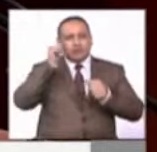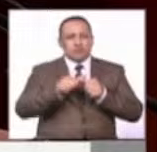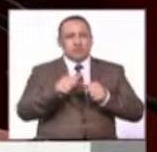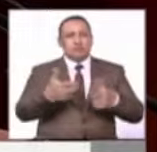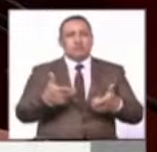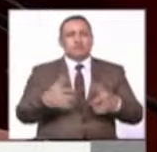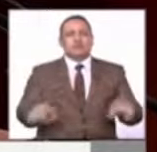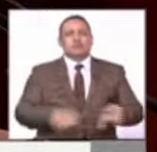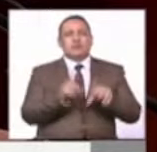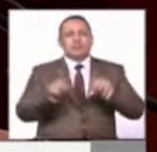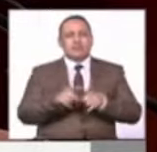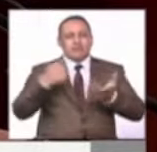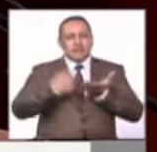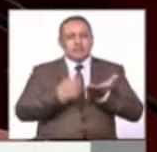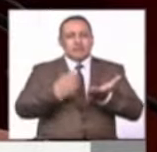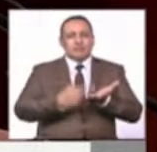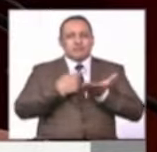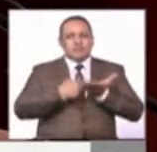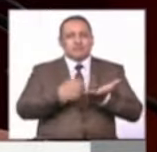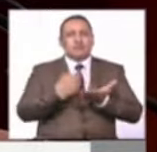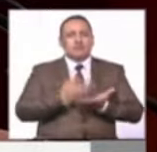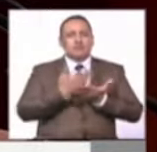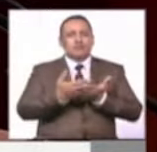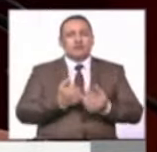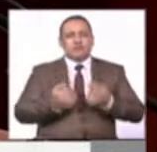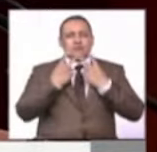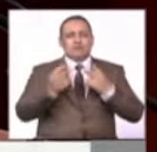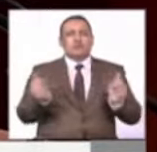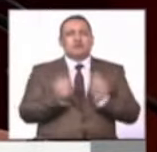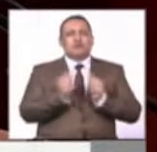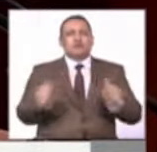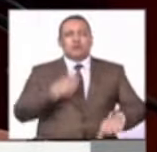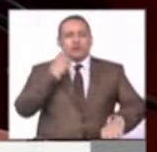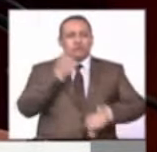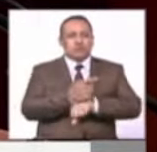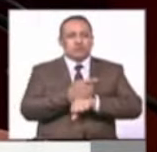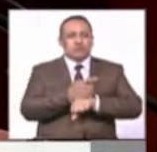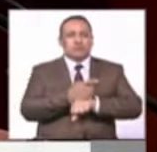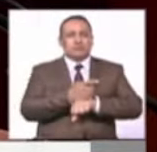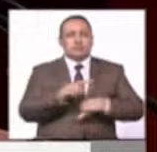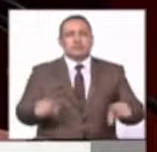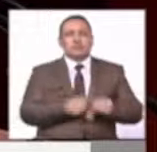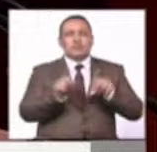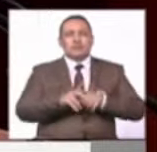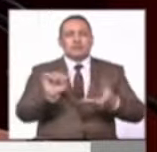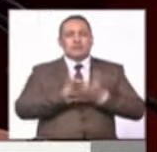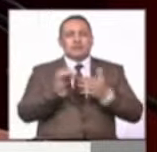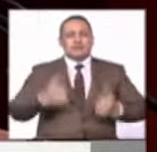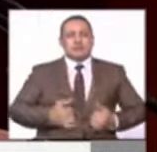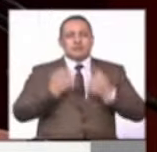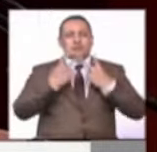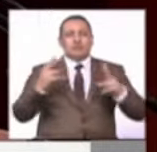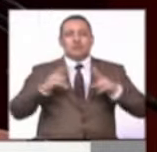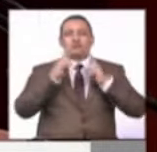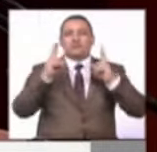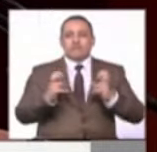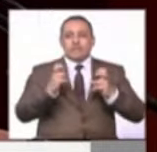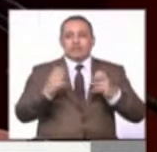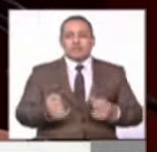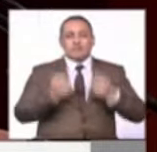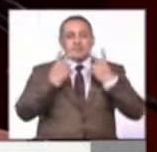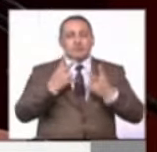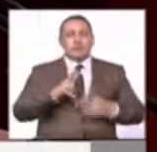que el debate que se ha planteado por parte de la acusación es básicamente un tema se